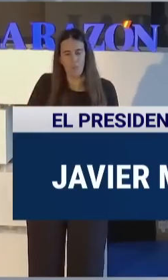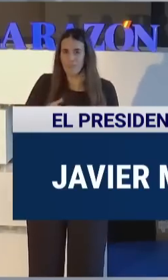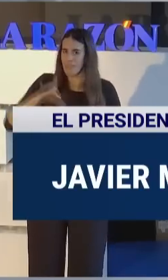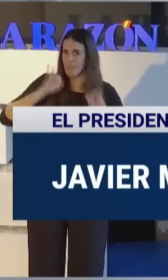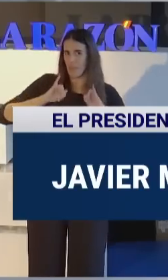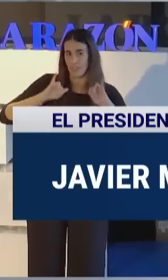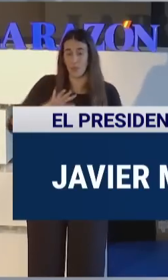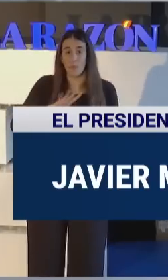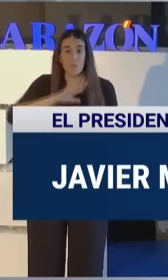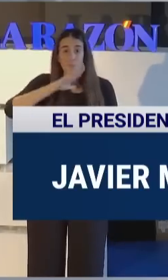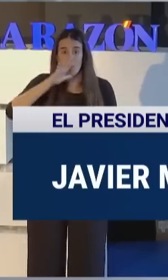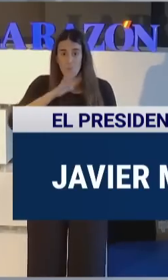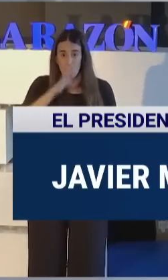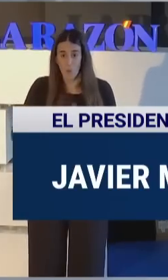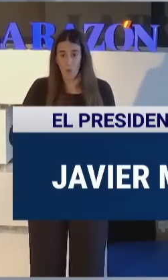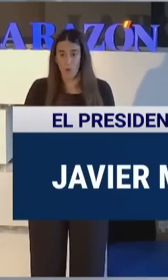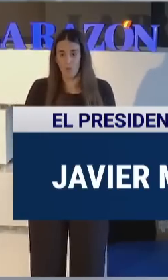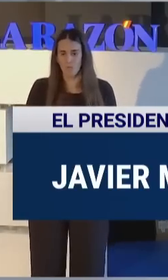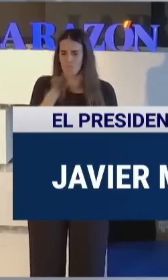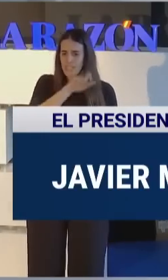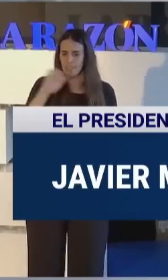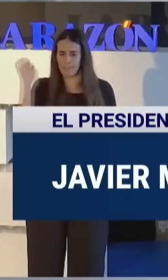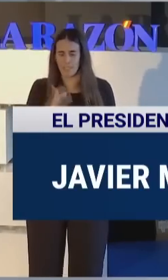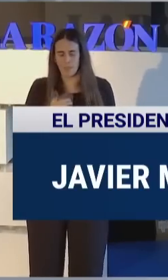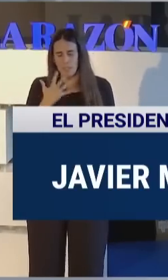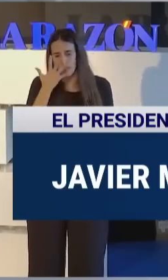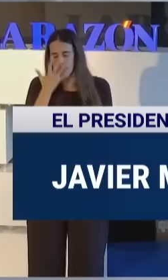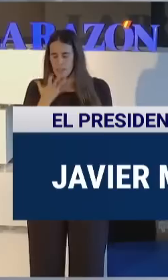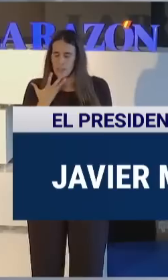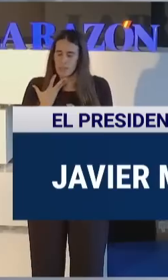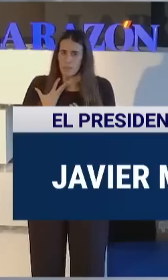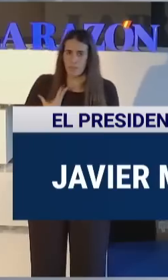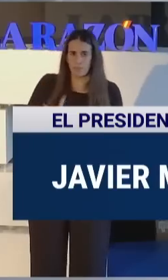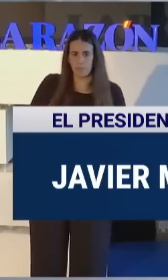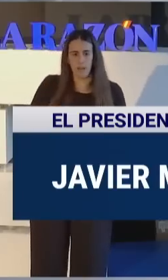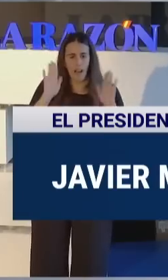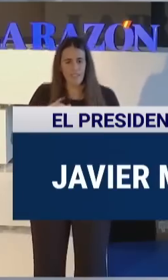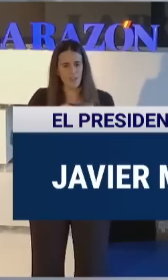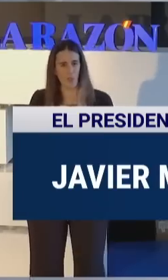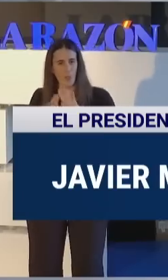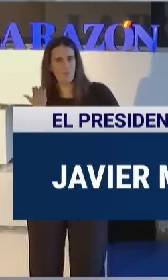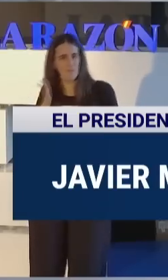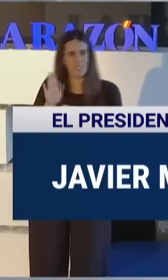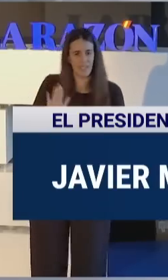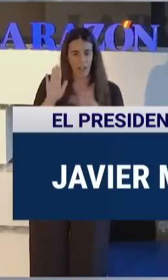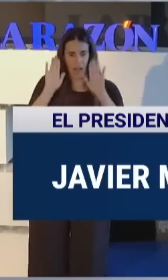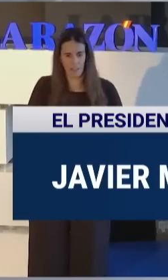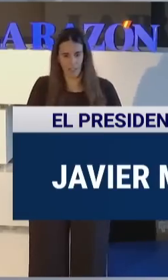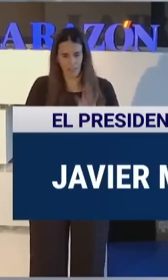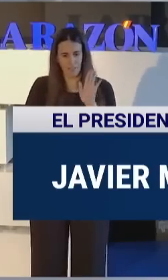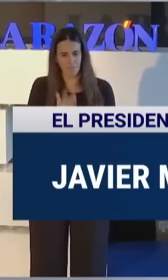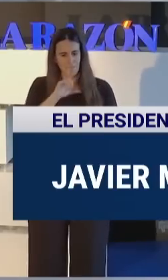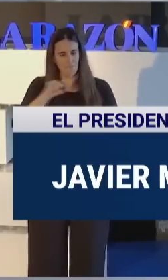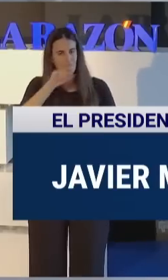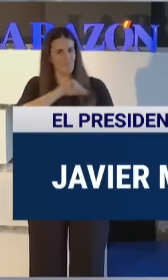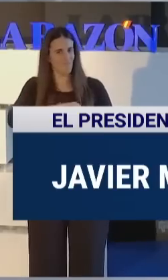digamos, Zucalesca venía compulgido y entonces le dábamos la solución Walter Block y salía muy divertido.